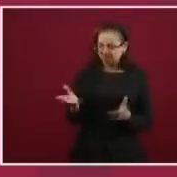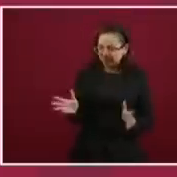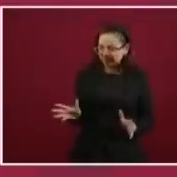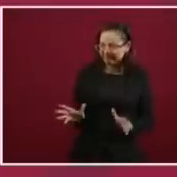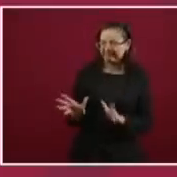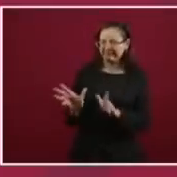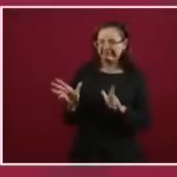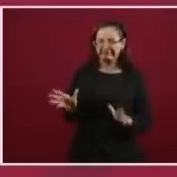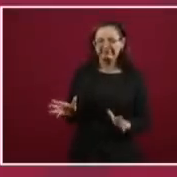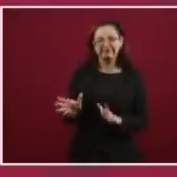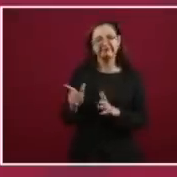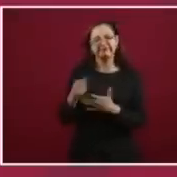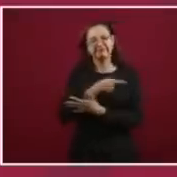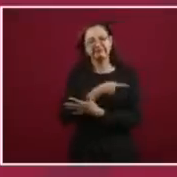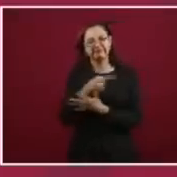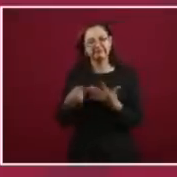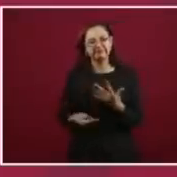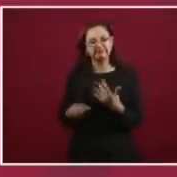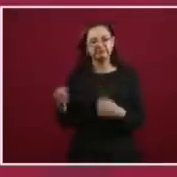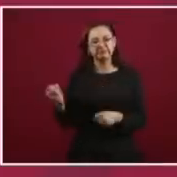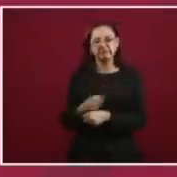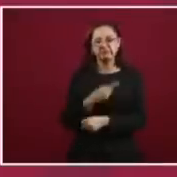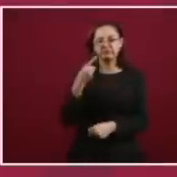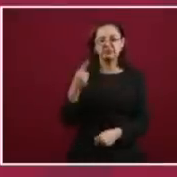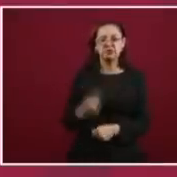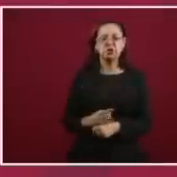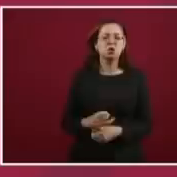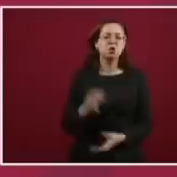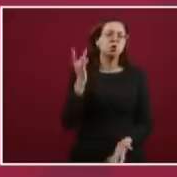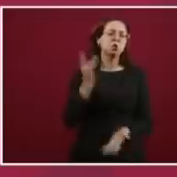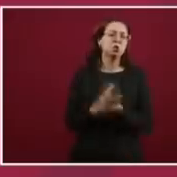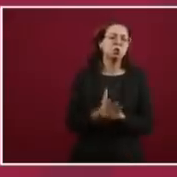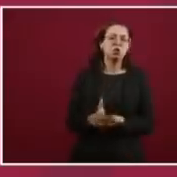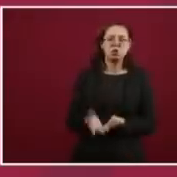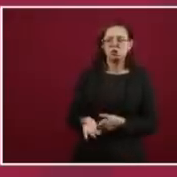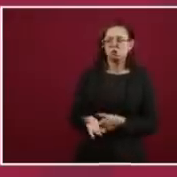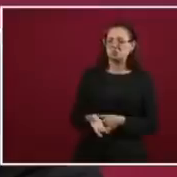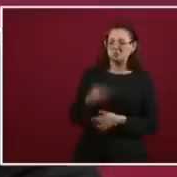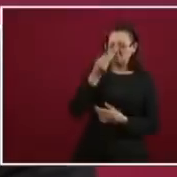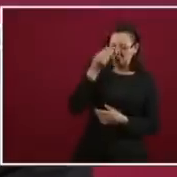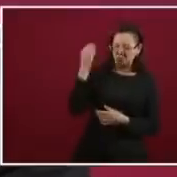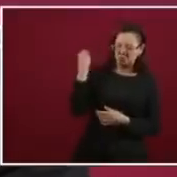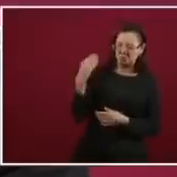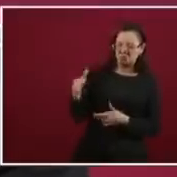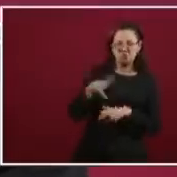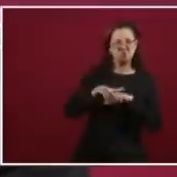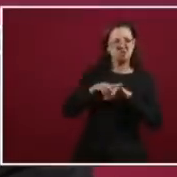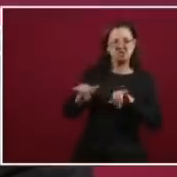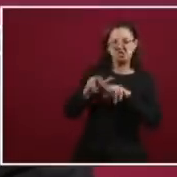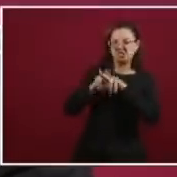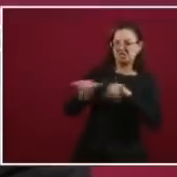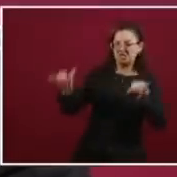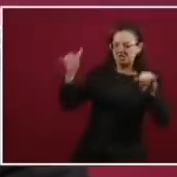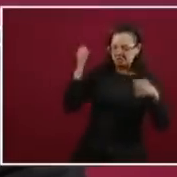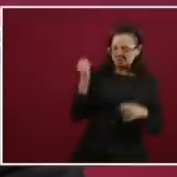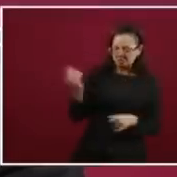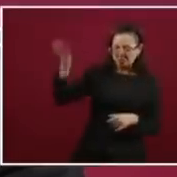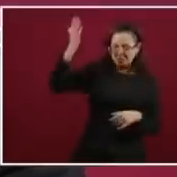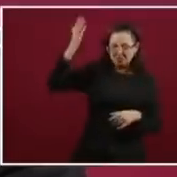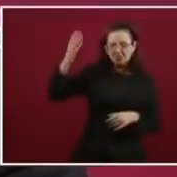los jóvenes no nada más llamarles ninis de manera despectiva y no hacer nada por